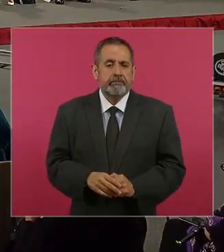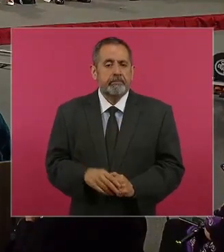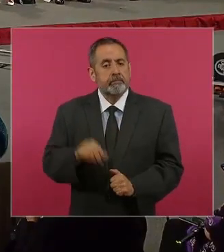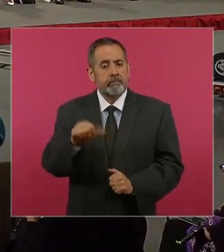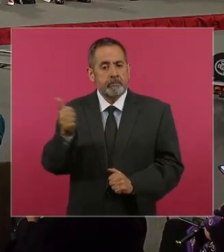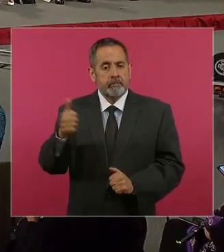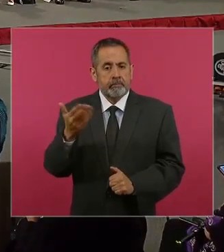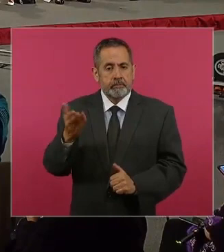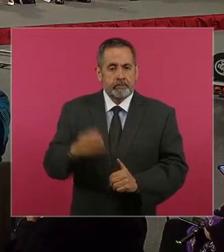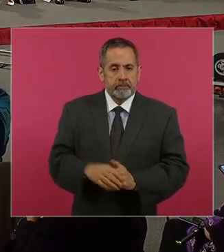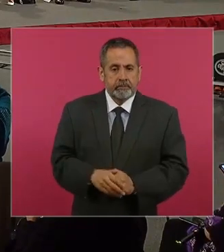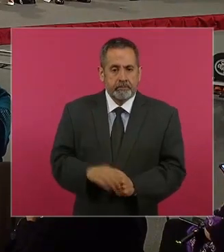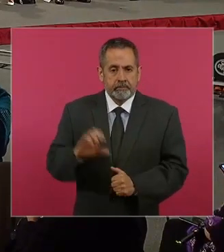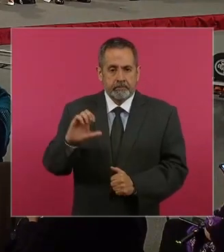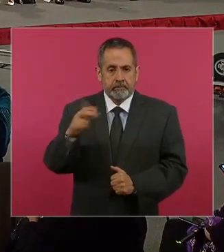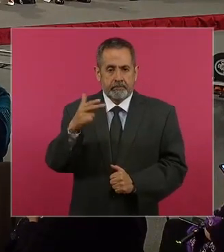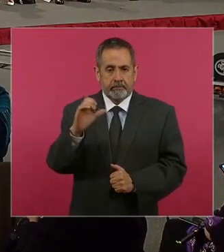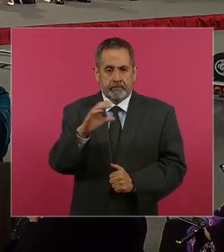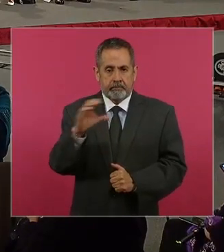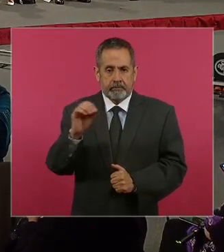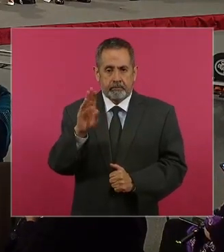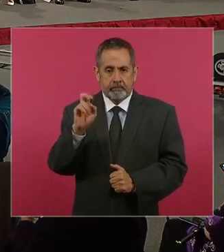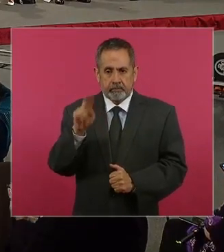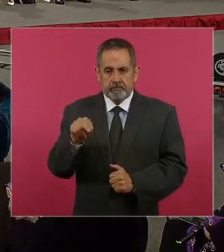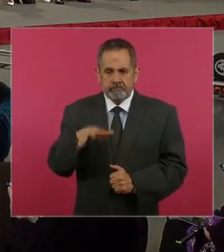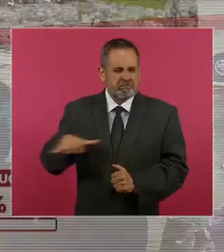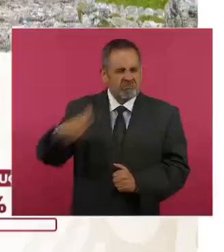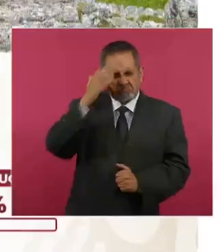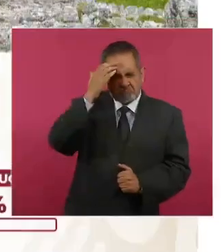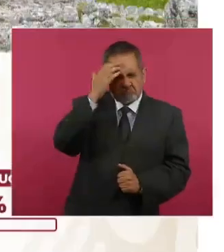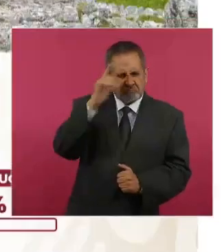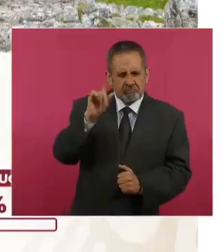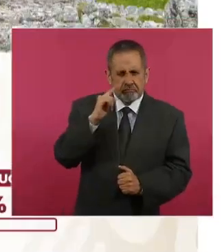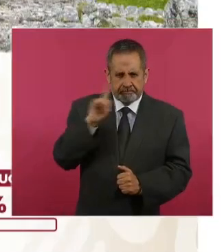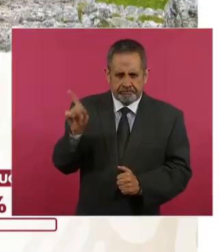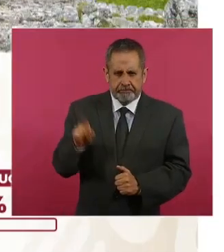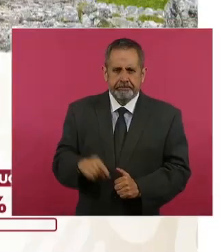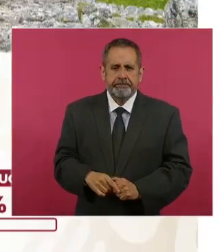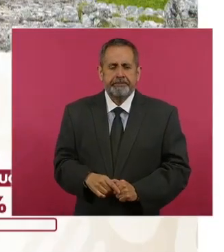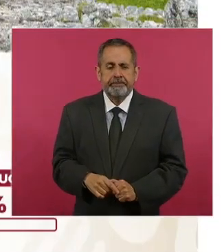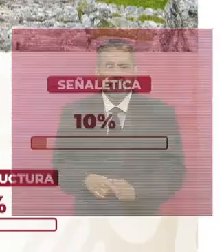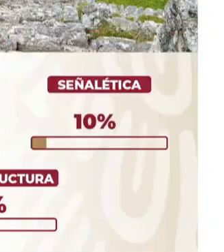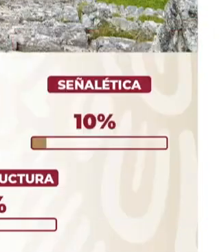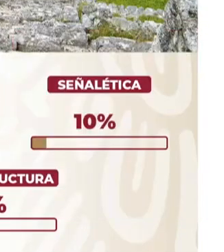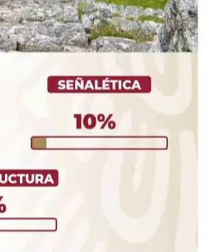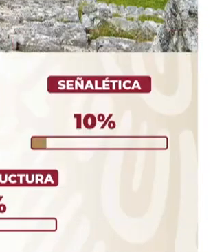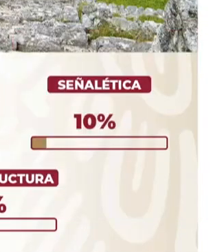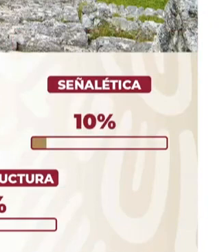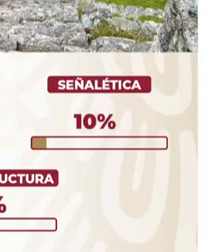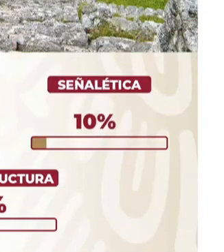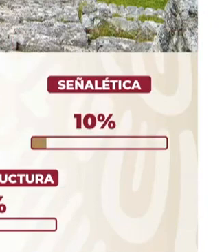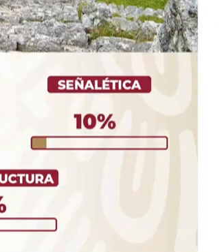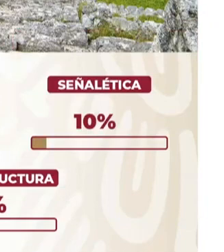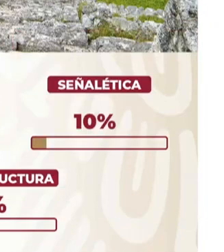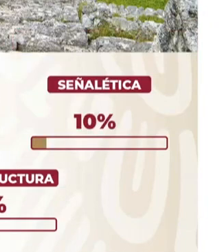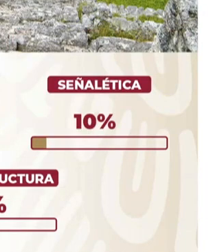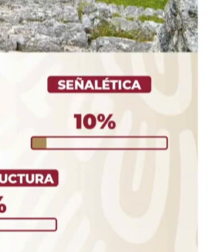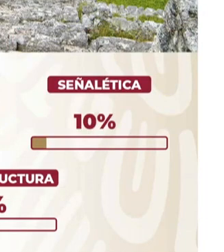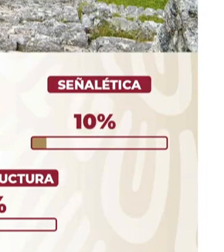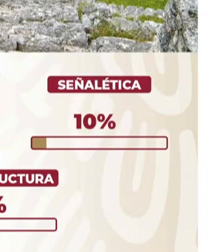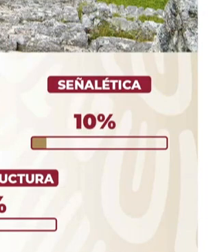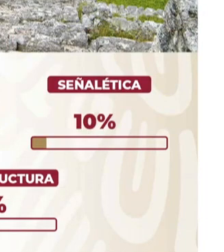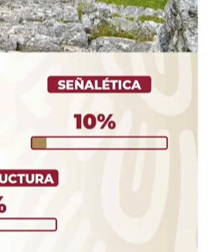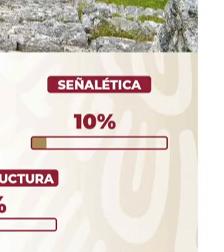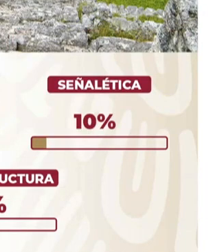es Chacchovén, es una zona no demasiado conocida, pero que es mucho, muy visitada, porque buena parte del turismo